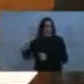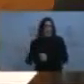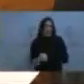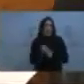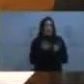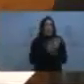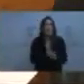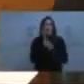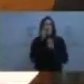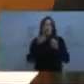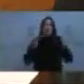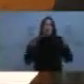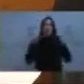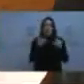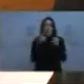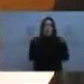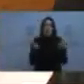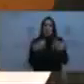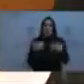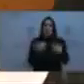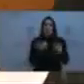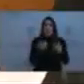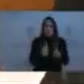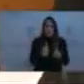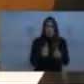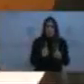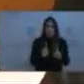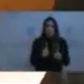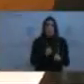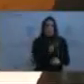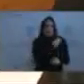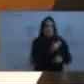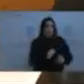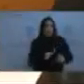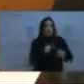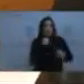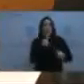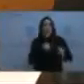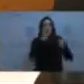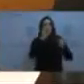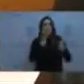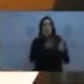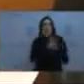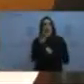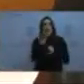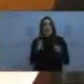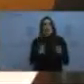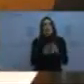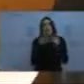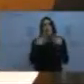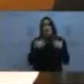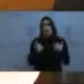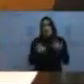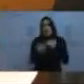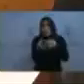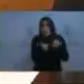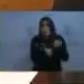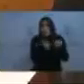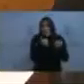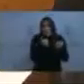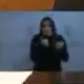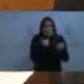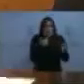a actuaciones sanitarias. Como me pregunta en su pregunta inicial por materia sociosanitaria y no hace mayores precisiones, no sé